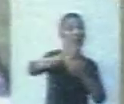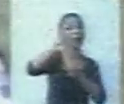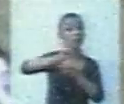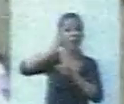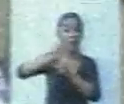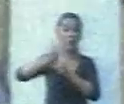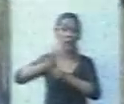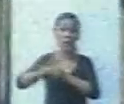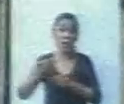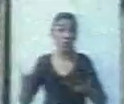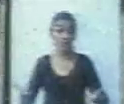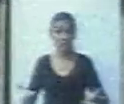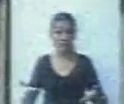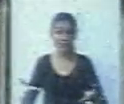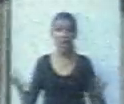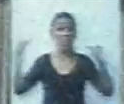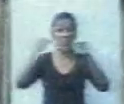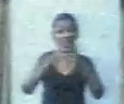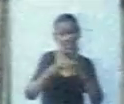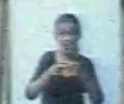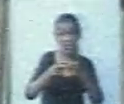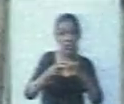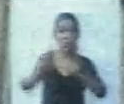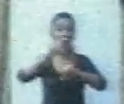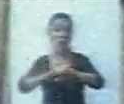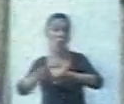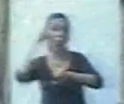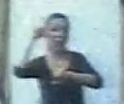por lo consiguiente el municipio necesita también dar respuesta a toda la ciudad, ¿no?